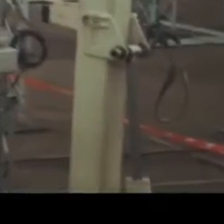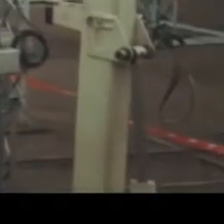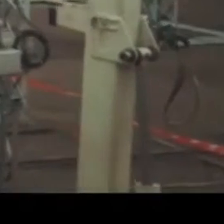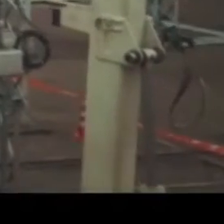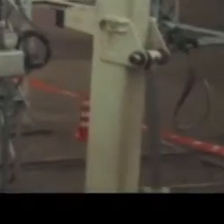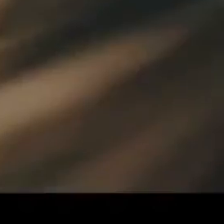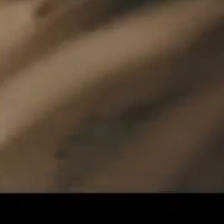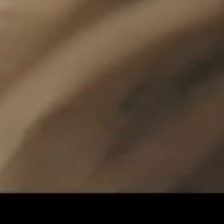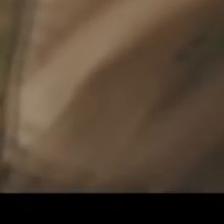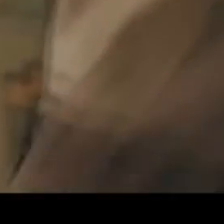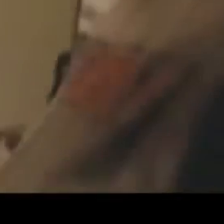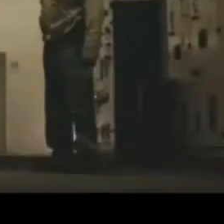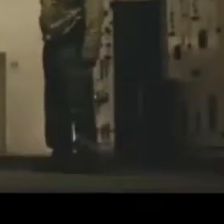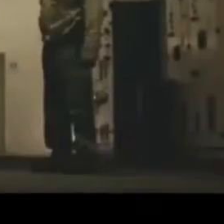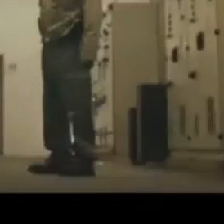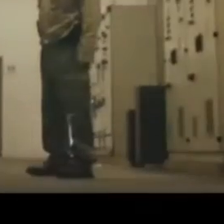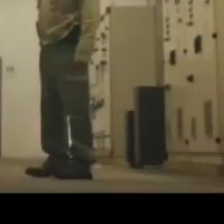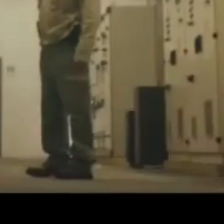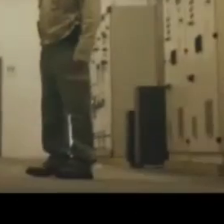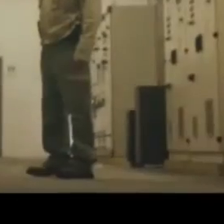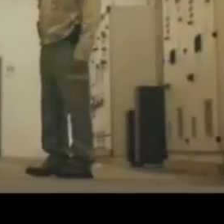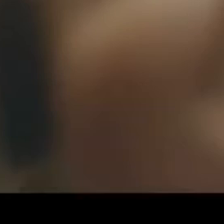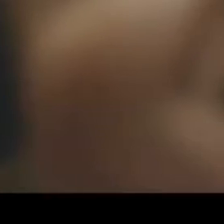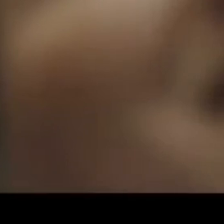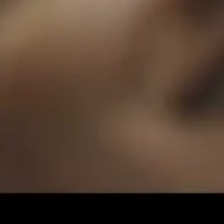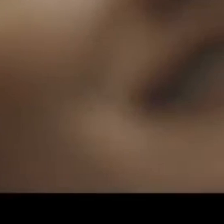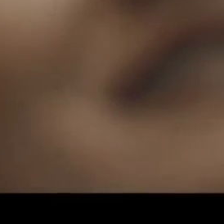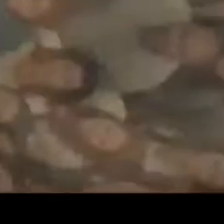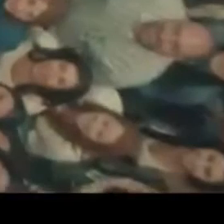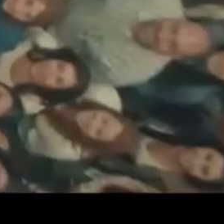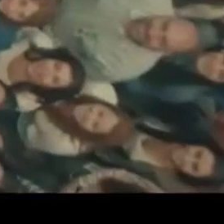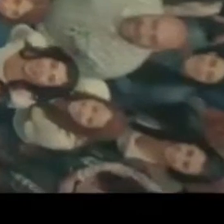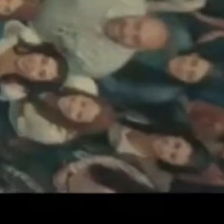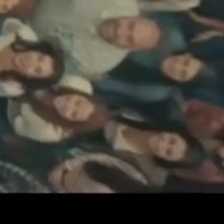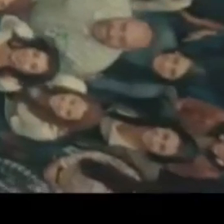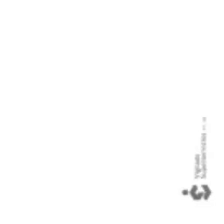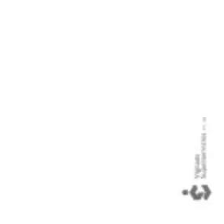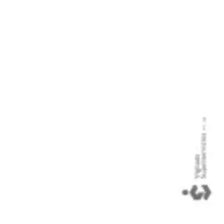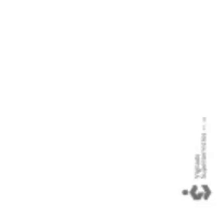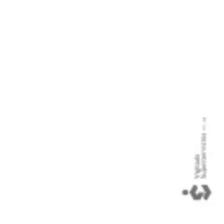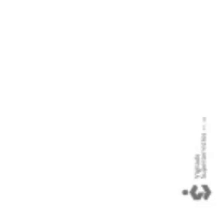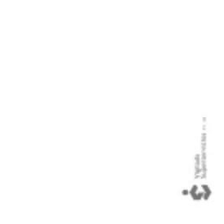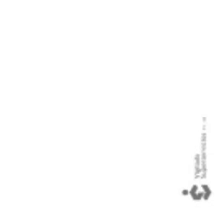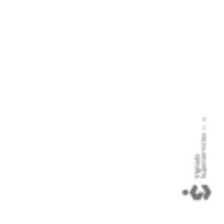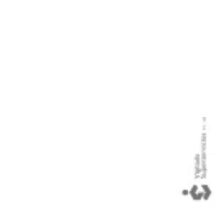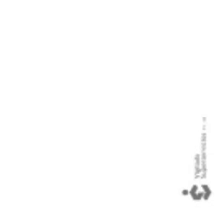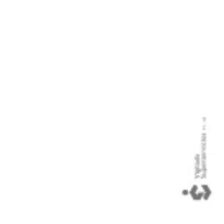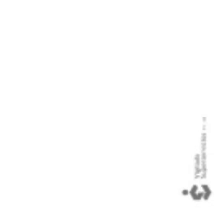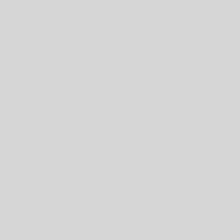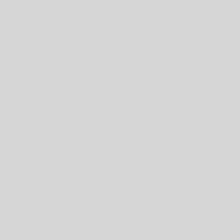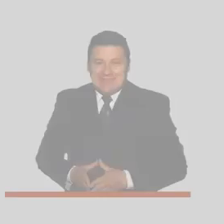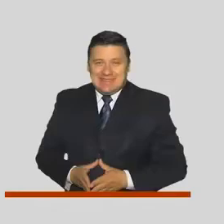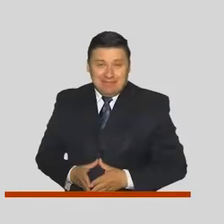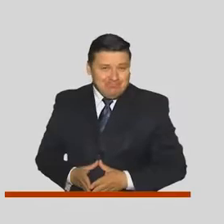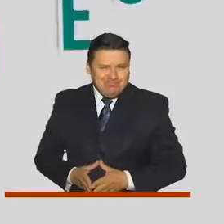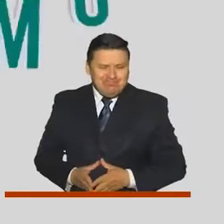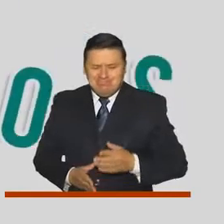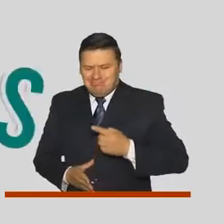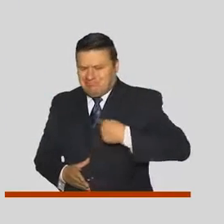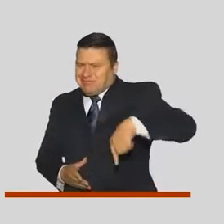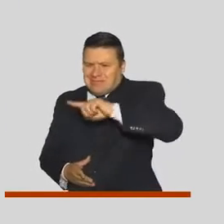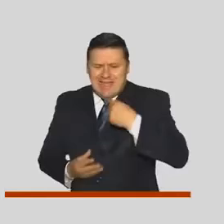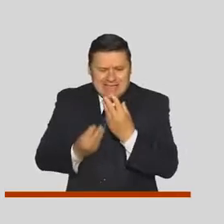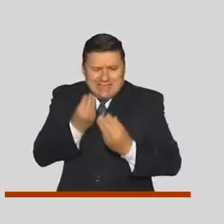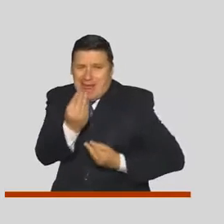los colombianos y el Grupo EPM unimos esfuerzos para seguir adelante. Grupo EPM.